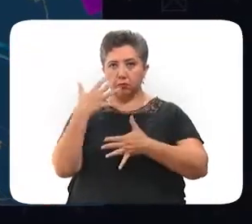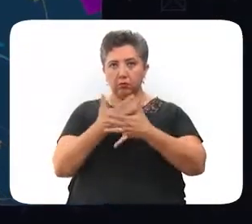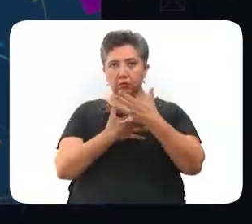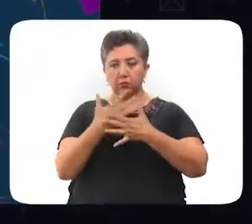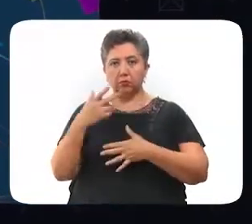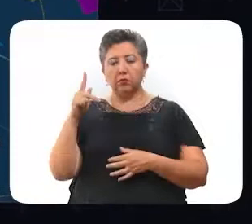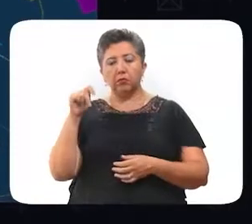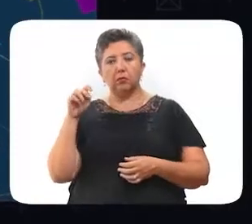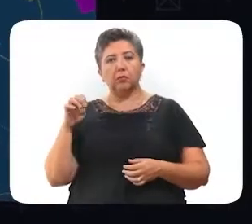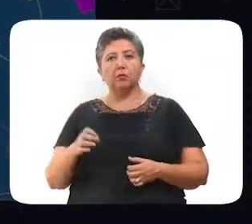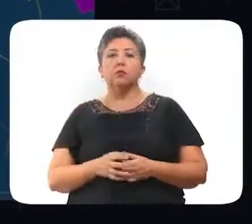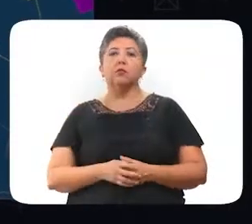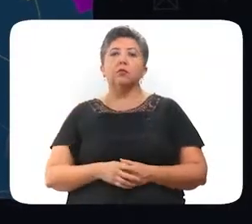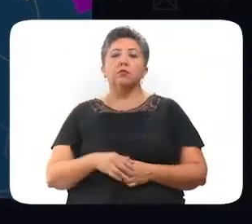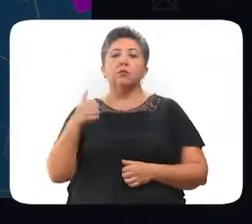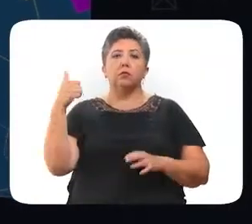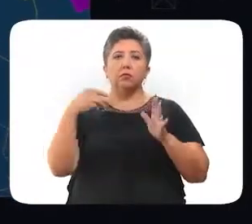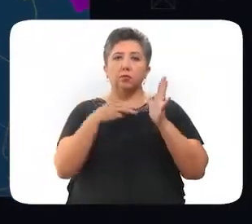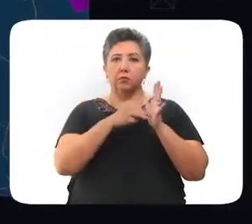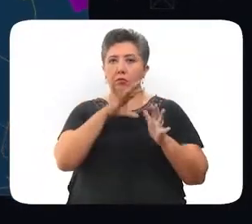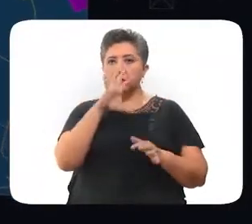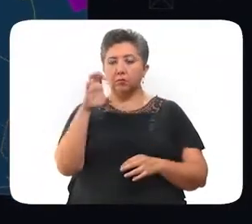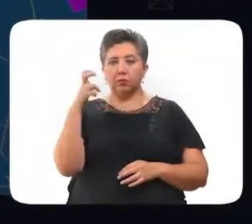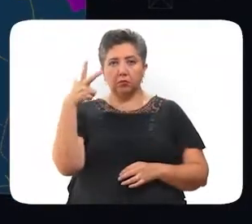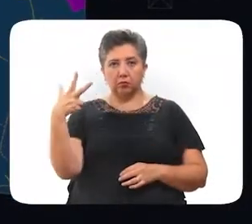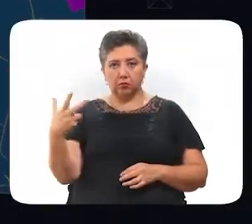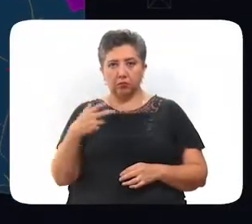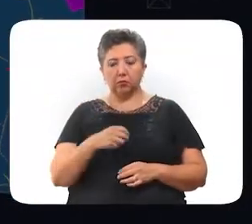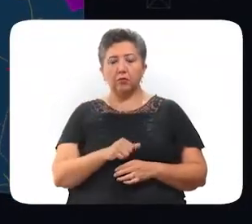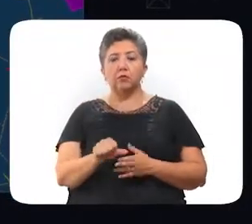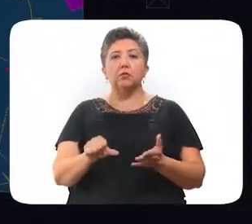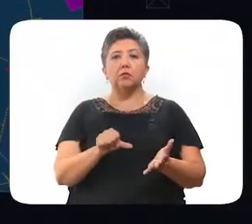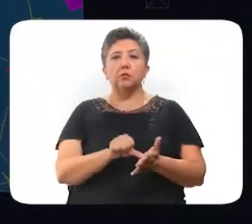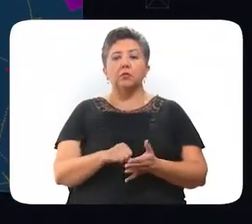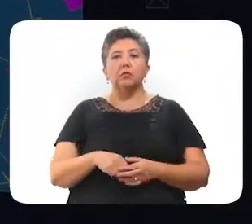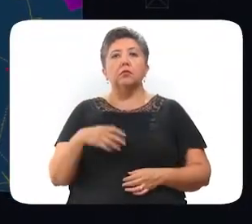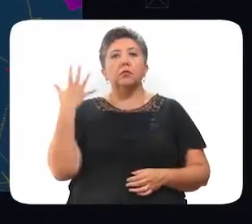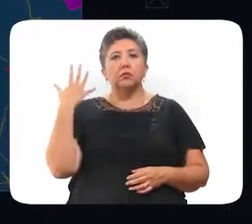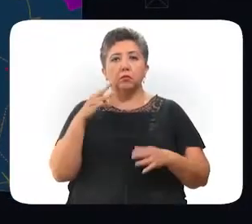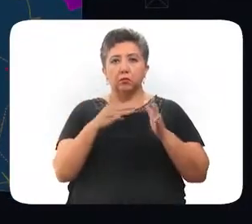16.715 en la zona oriente, 6.508 en la zona centro,